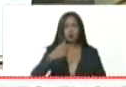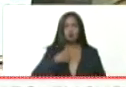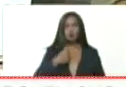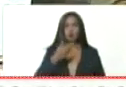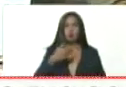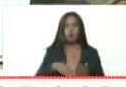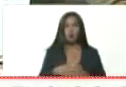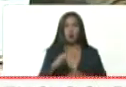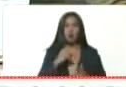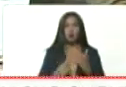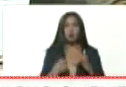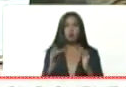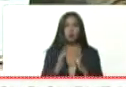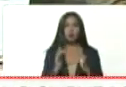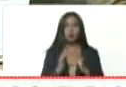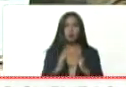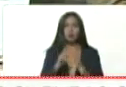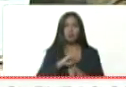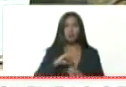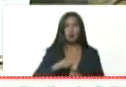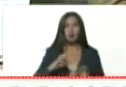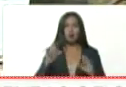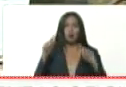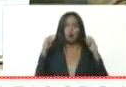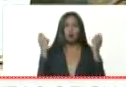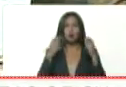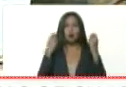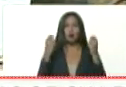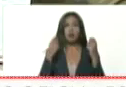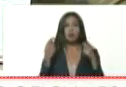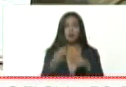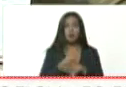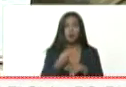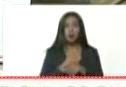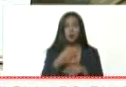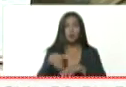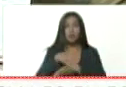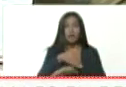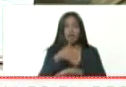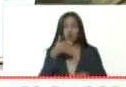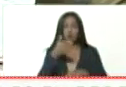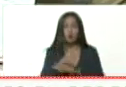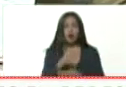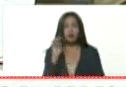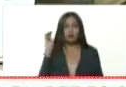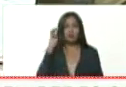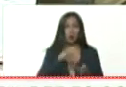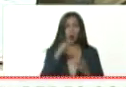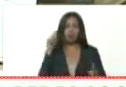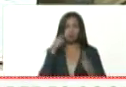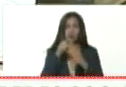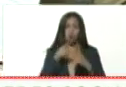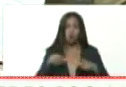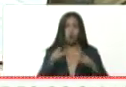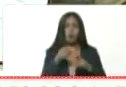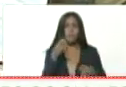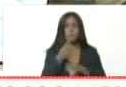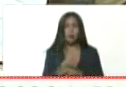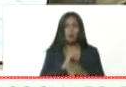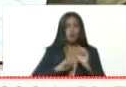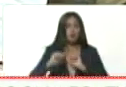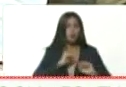hacer este último pase de estas jornadas de gobierno de calle directo al estado aragua allá vamos a